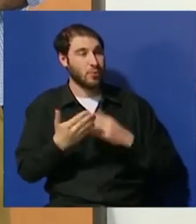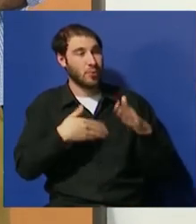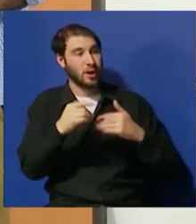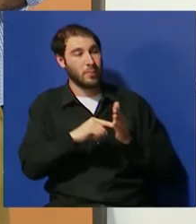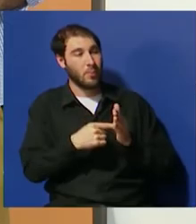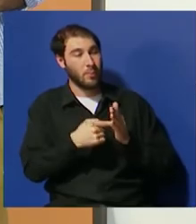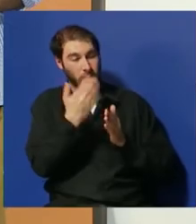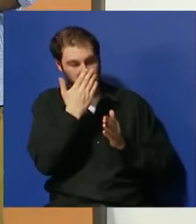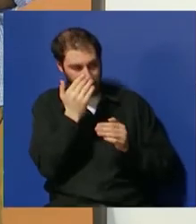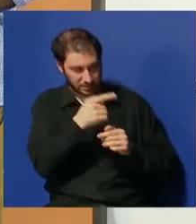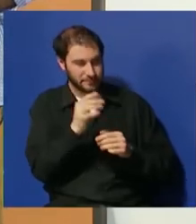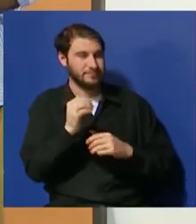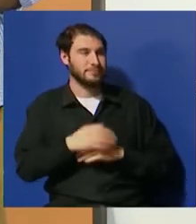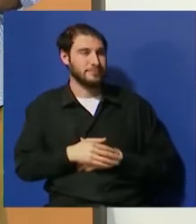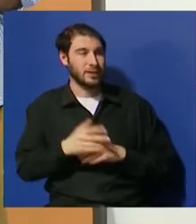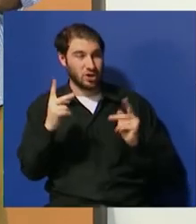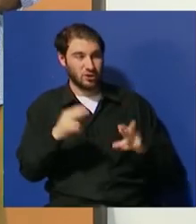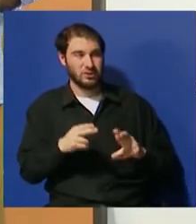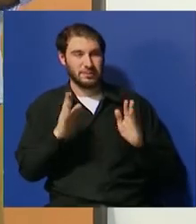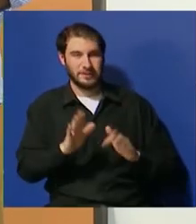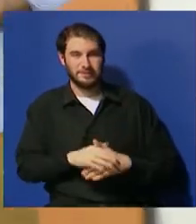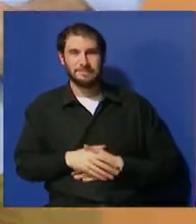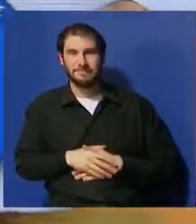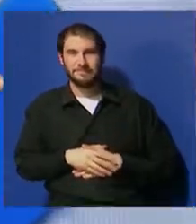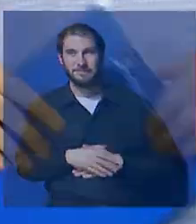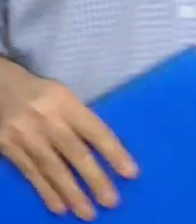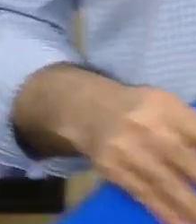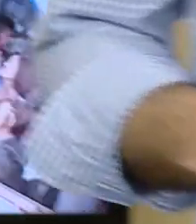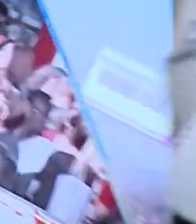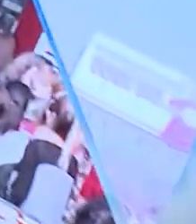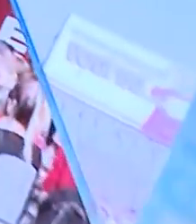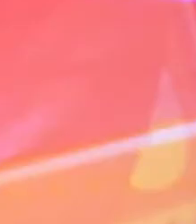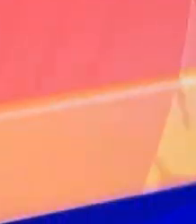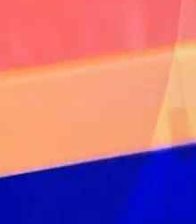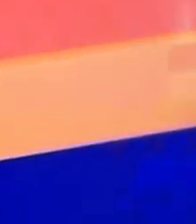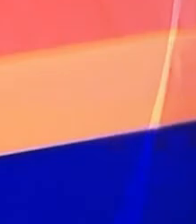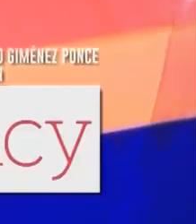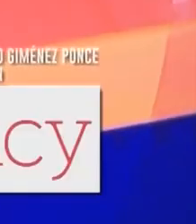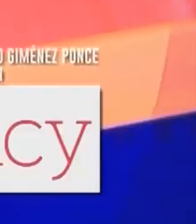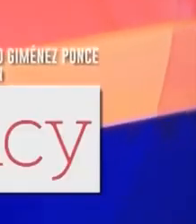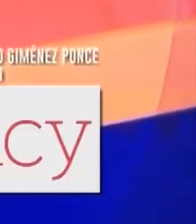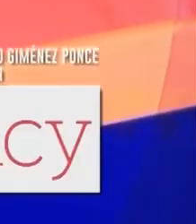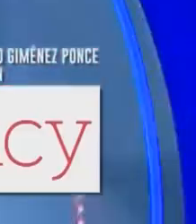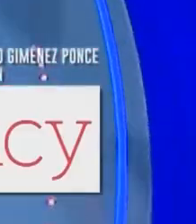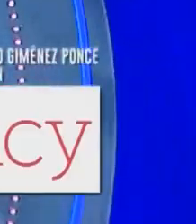Buenos Aires, en Córdoba, perdón. Hacemos pausa, nosotros ya venimos.